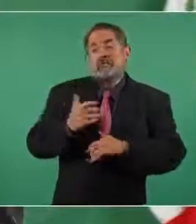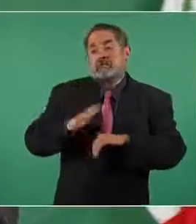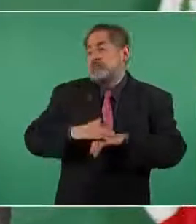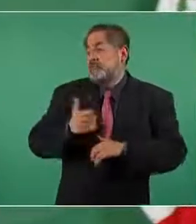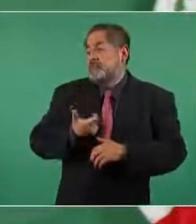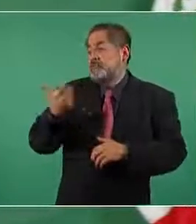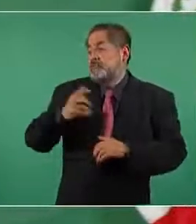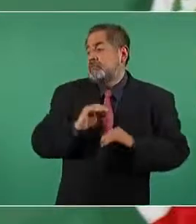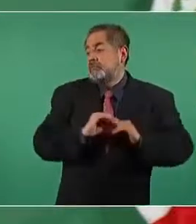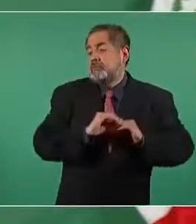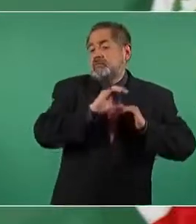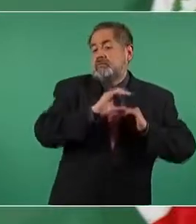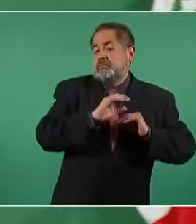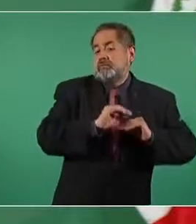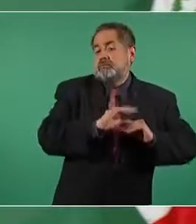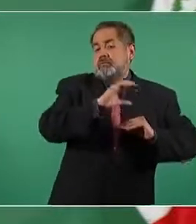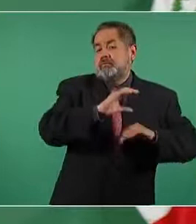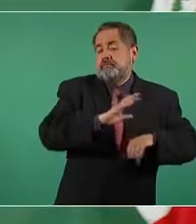que